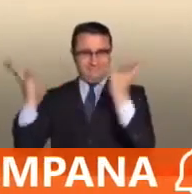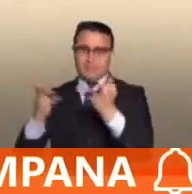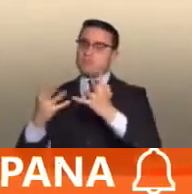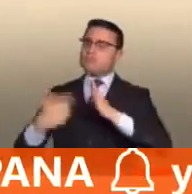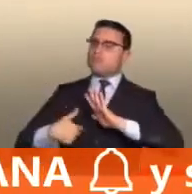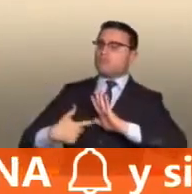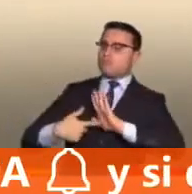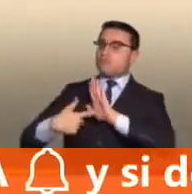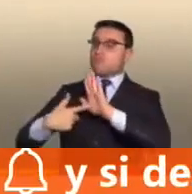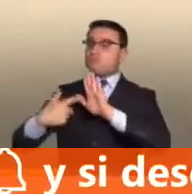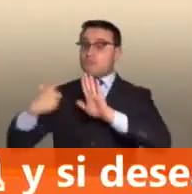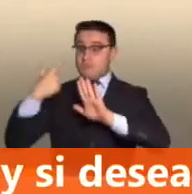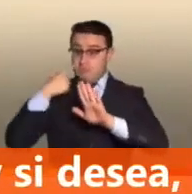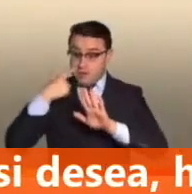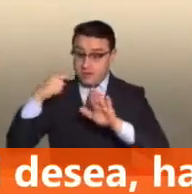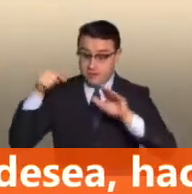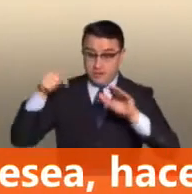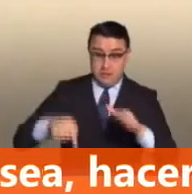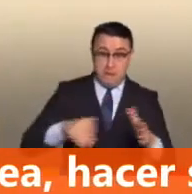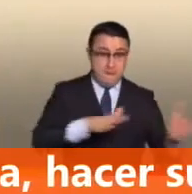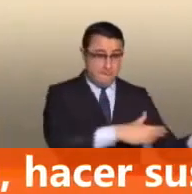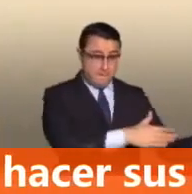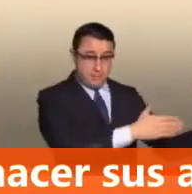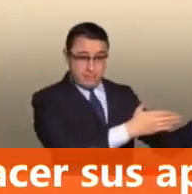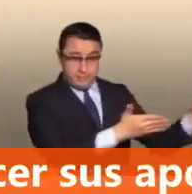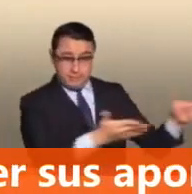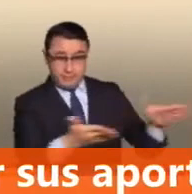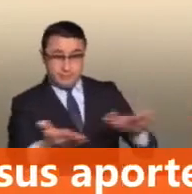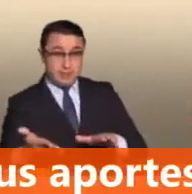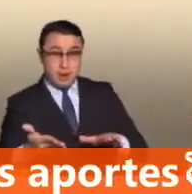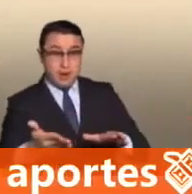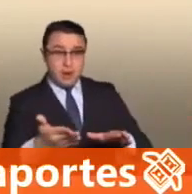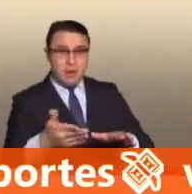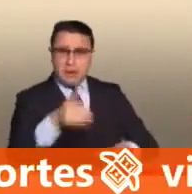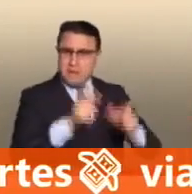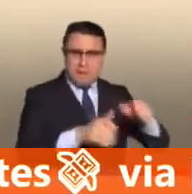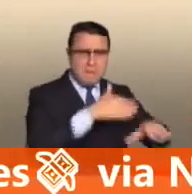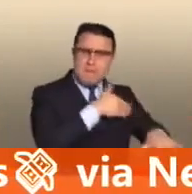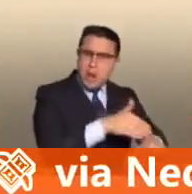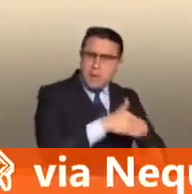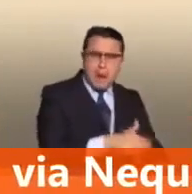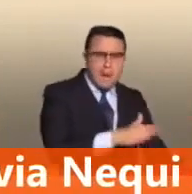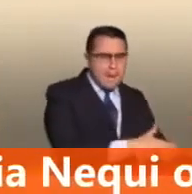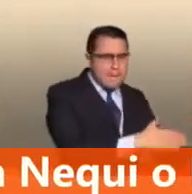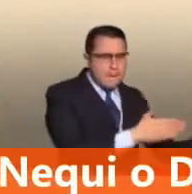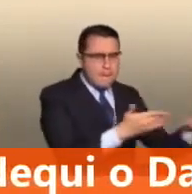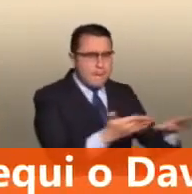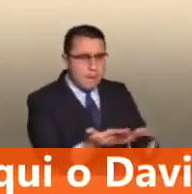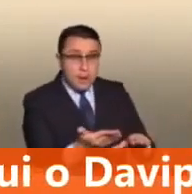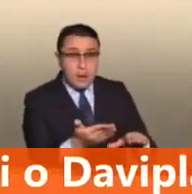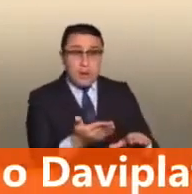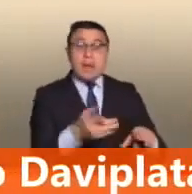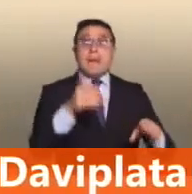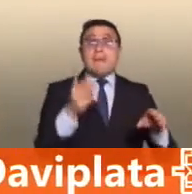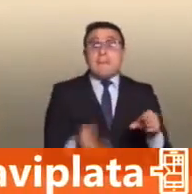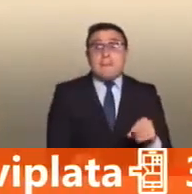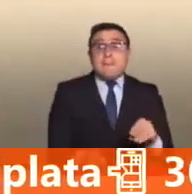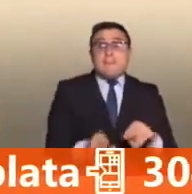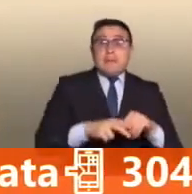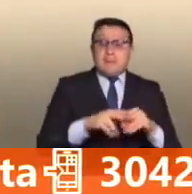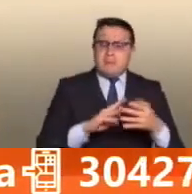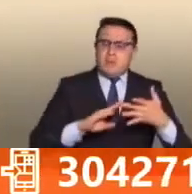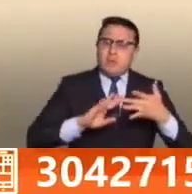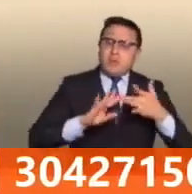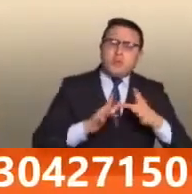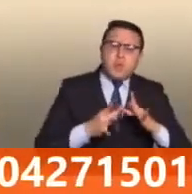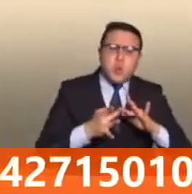en el edificio del Congreso de la República si pudiéramos tener la posibilidad de sumar el dolor sufrido por